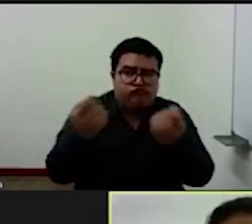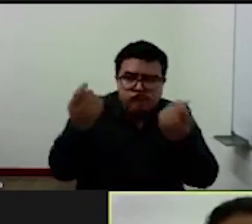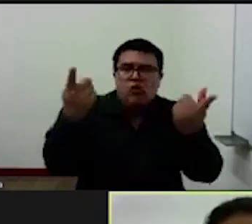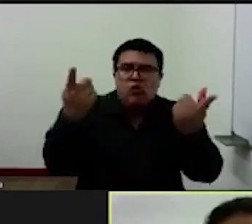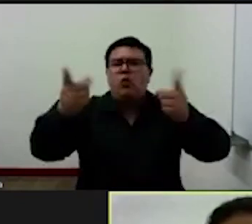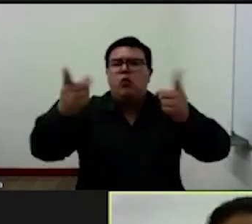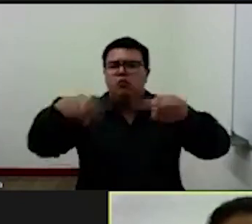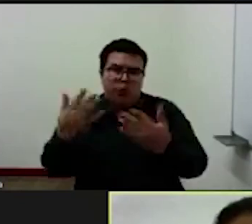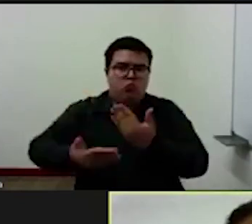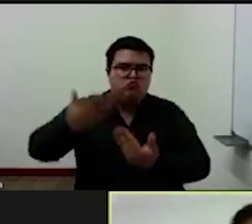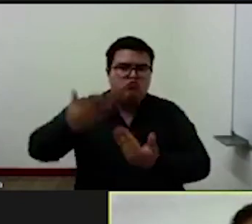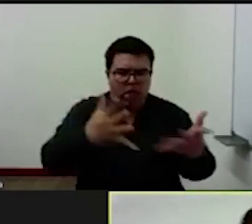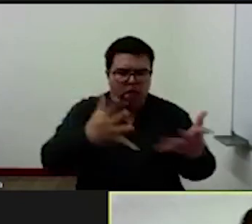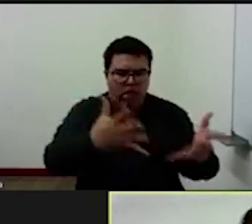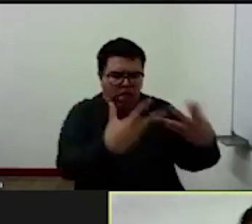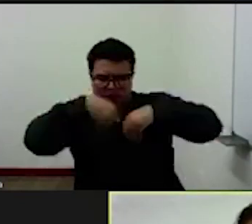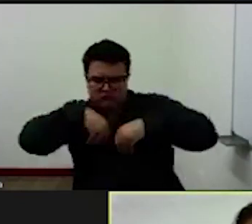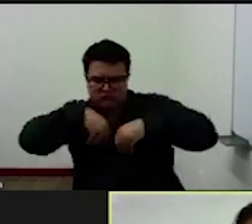moda?